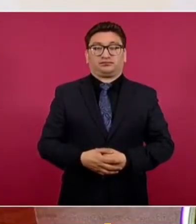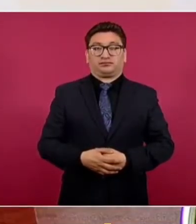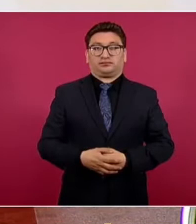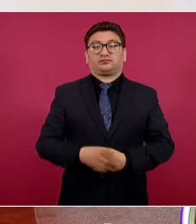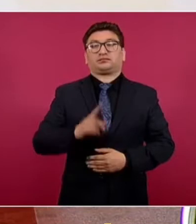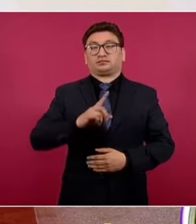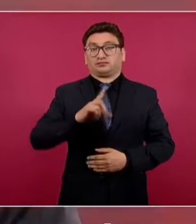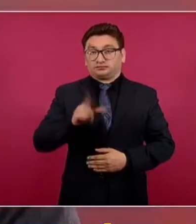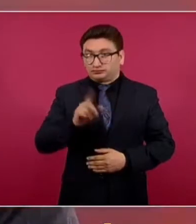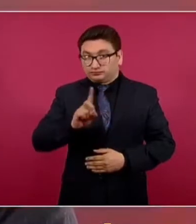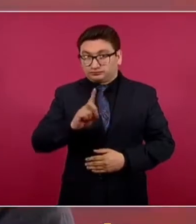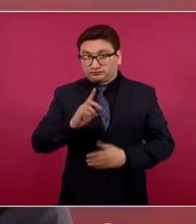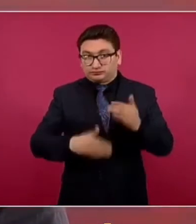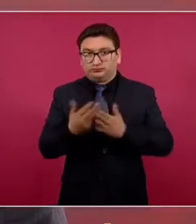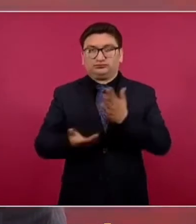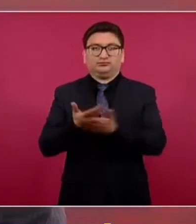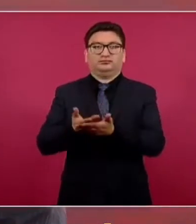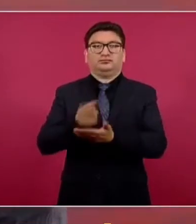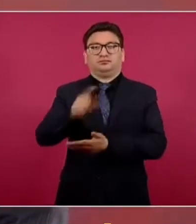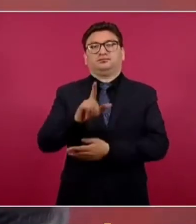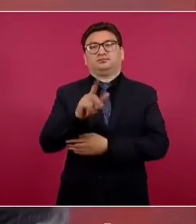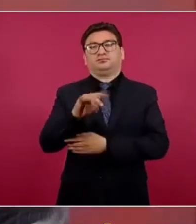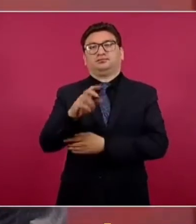entra la iniciativa de litio.